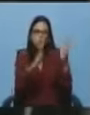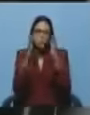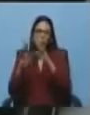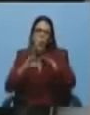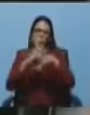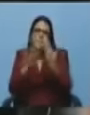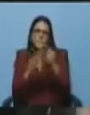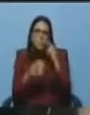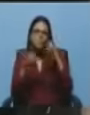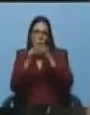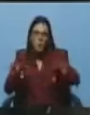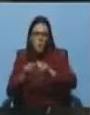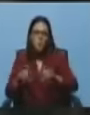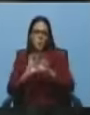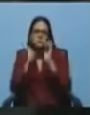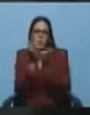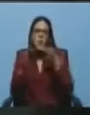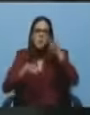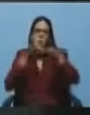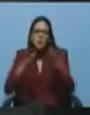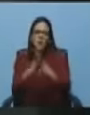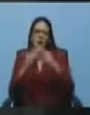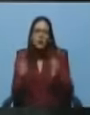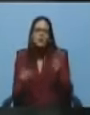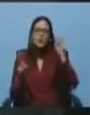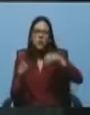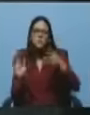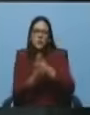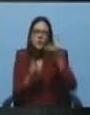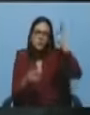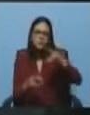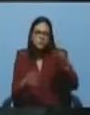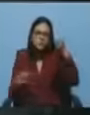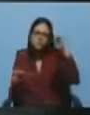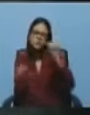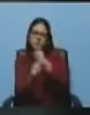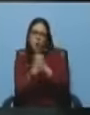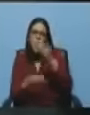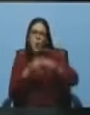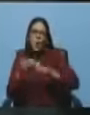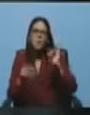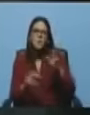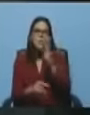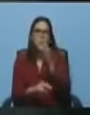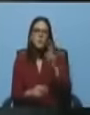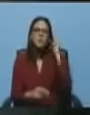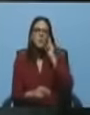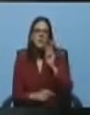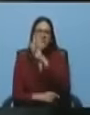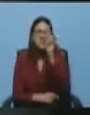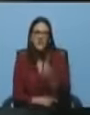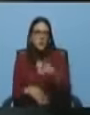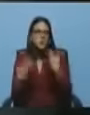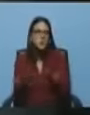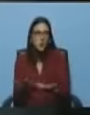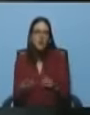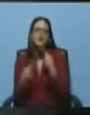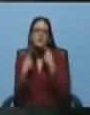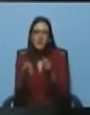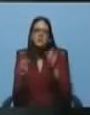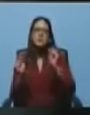mundial, de esta nueva geopolítica por demás estratégica, donde la República Bolivariana de Venezuela